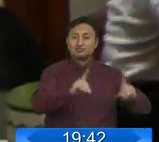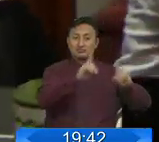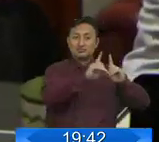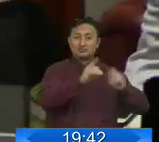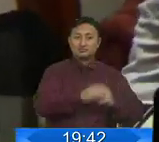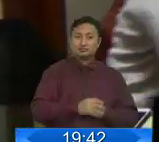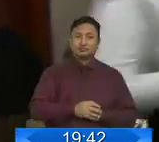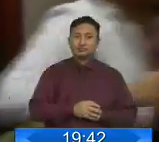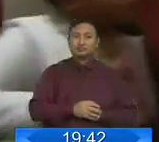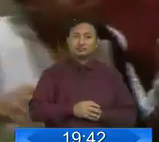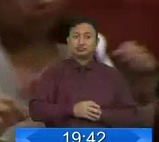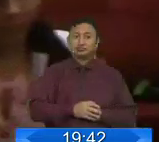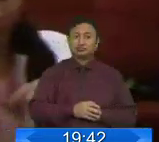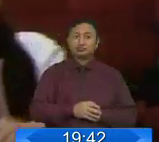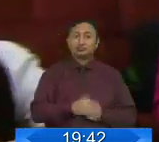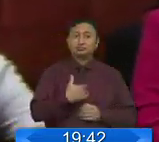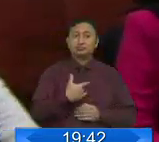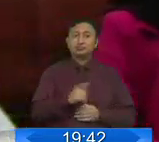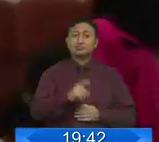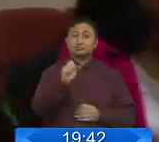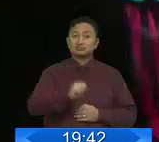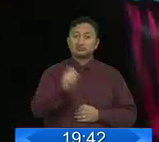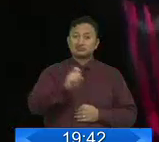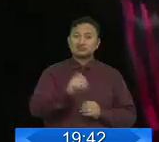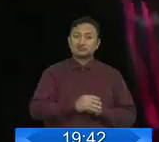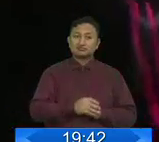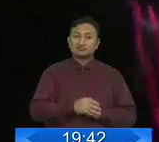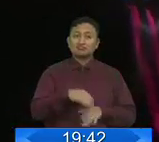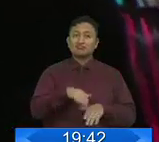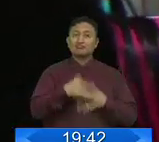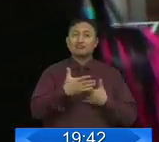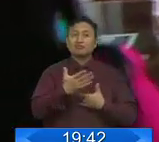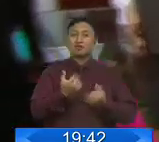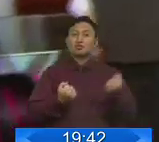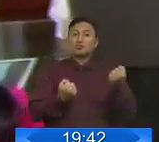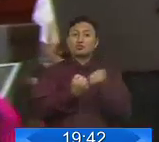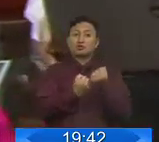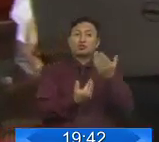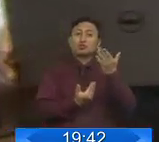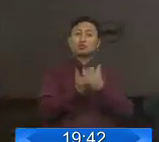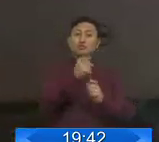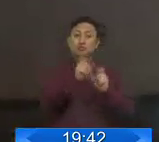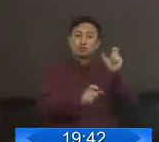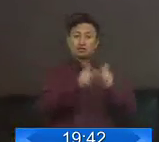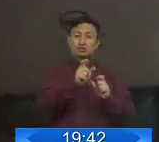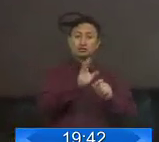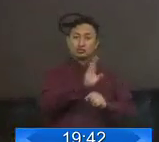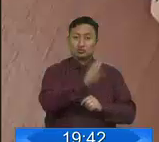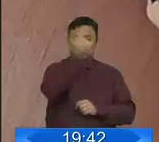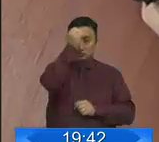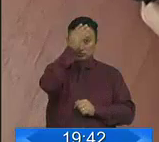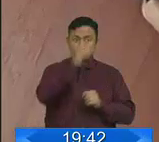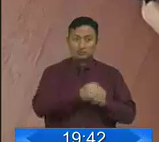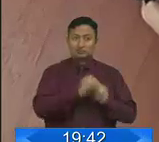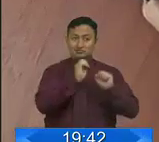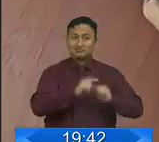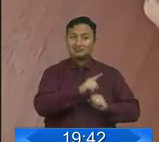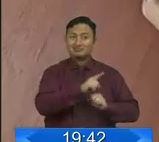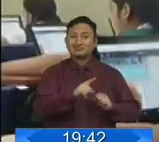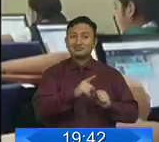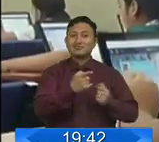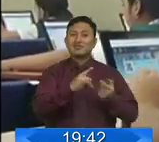E insiste en la necesidad de apuntalar el poder cognitivo de las nuevas generaciones en función de ese mar